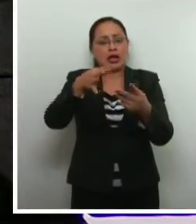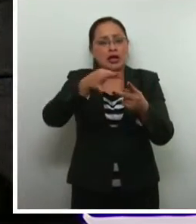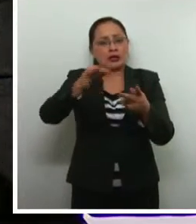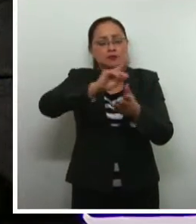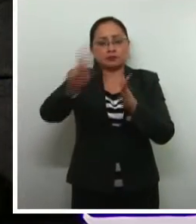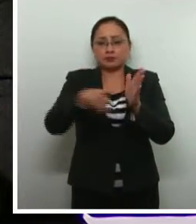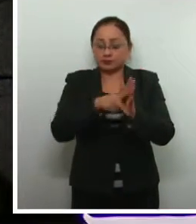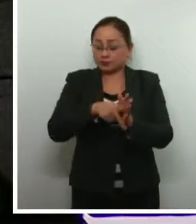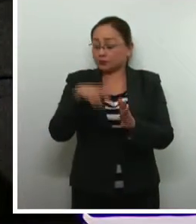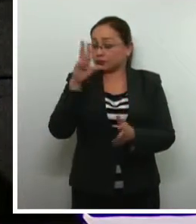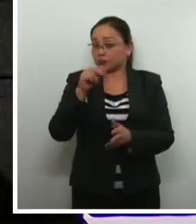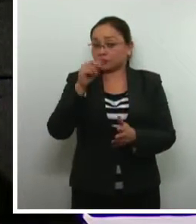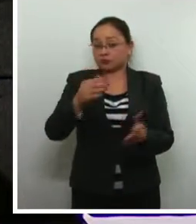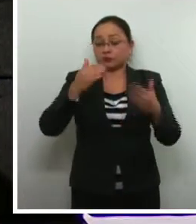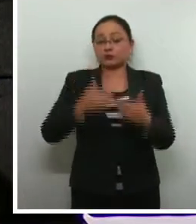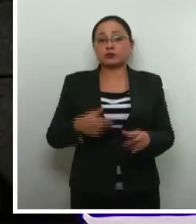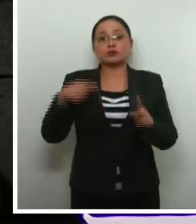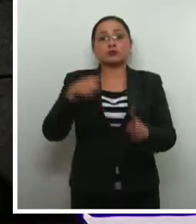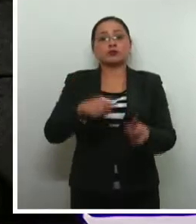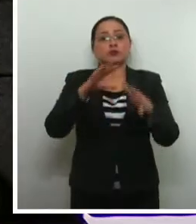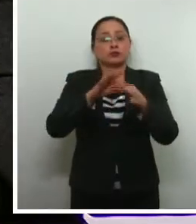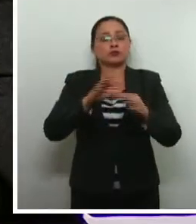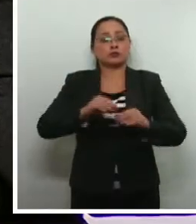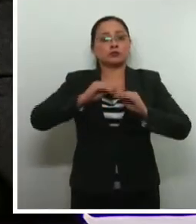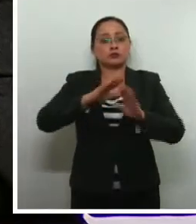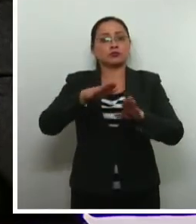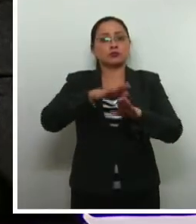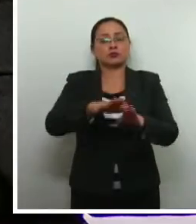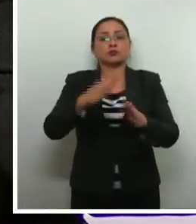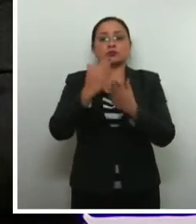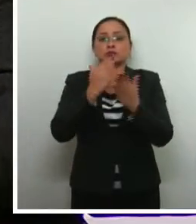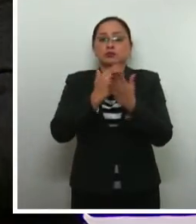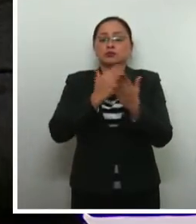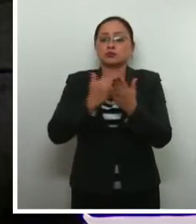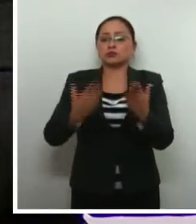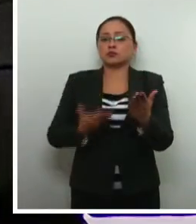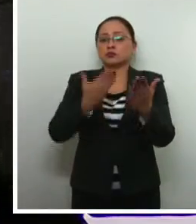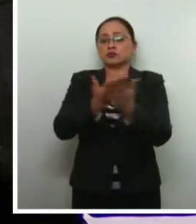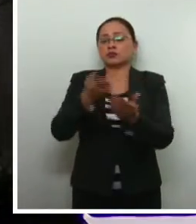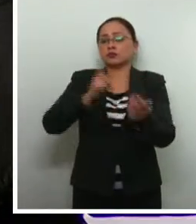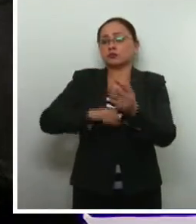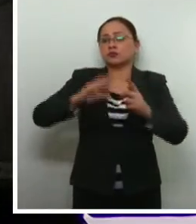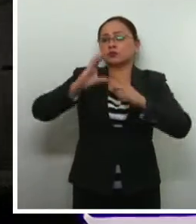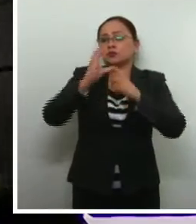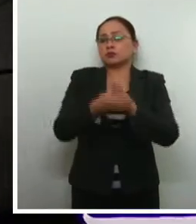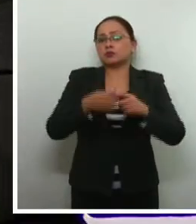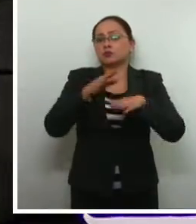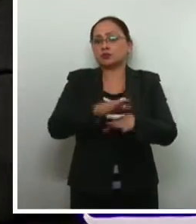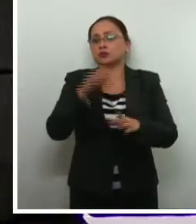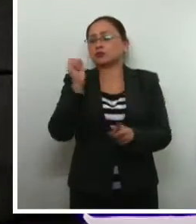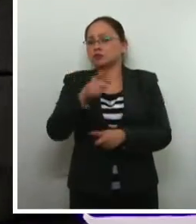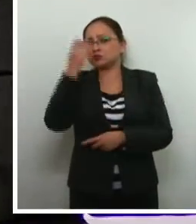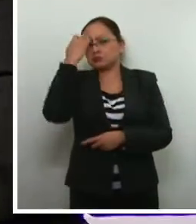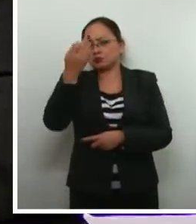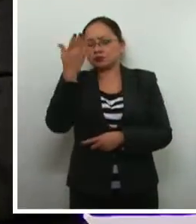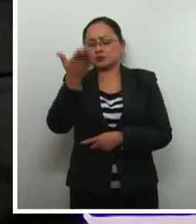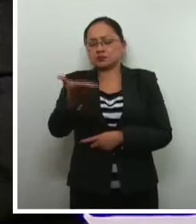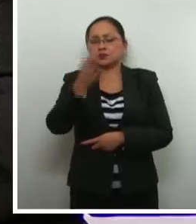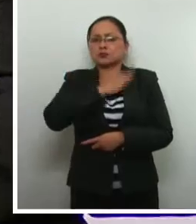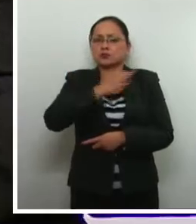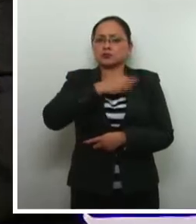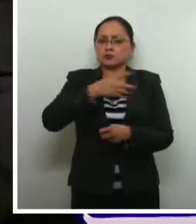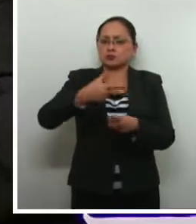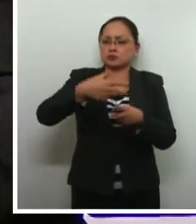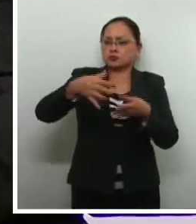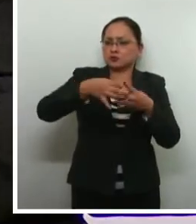lo estamos precisando es que en caso de existir una propuesta de la comisión, en ese momento se haga la